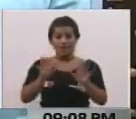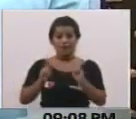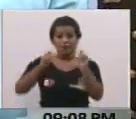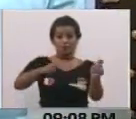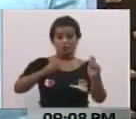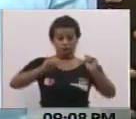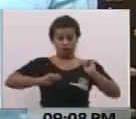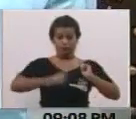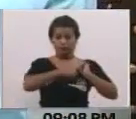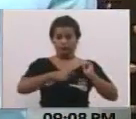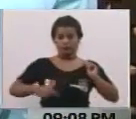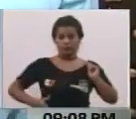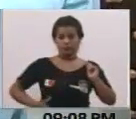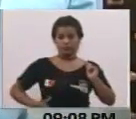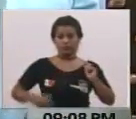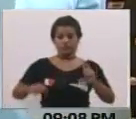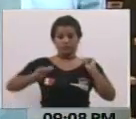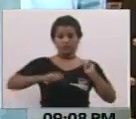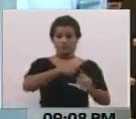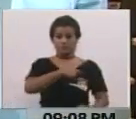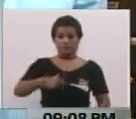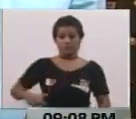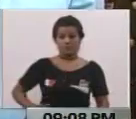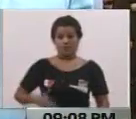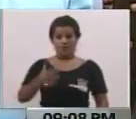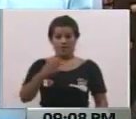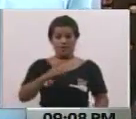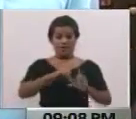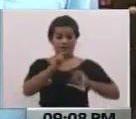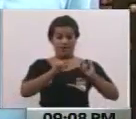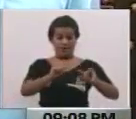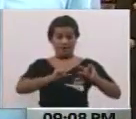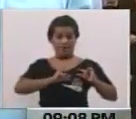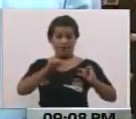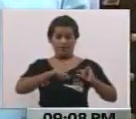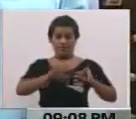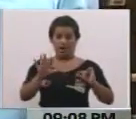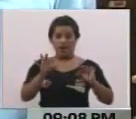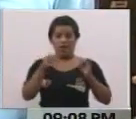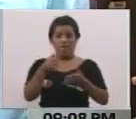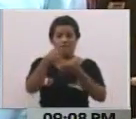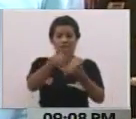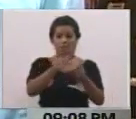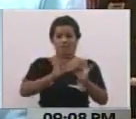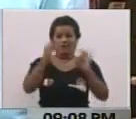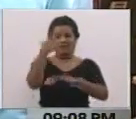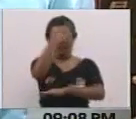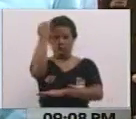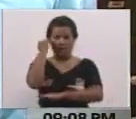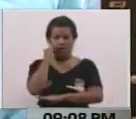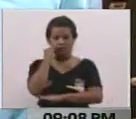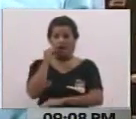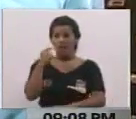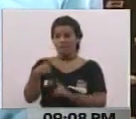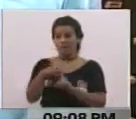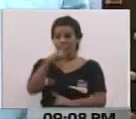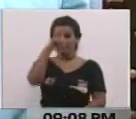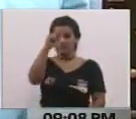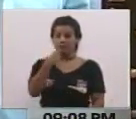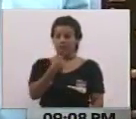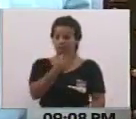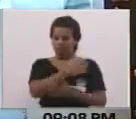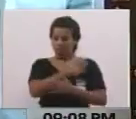condecoración generalísimo Francisco de Miranda en su primera clase y el mandatario nacional exaltaba y reconocía la